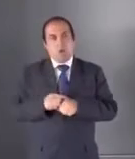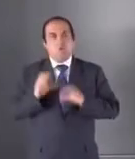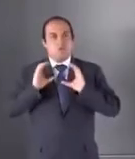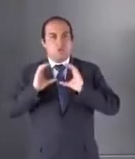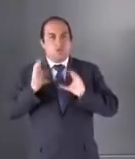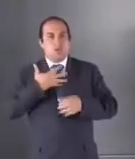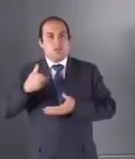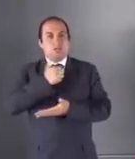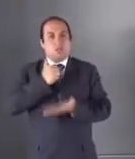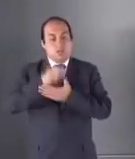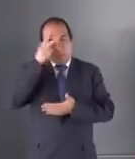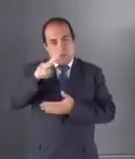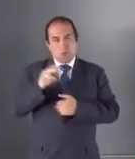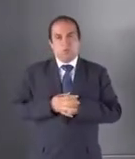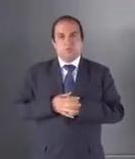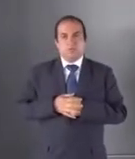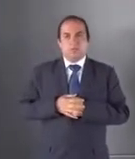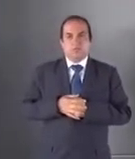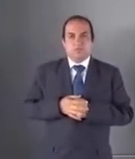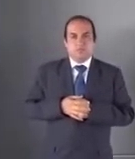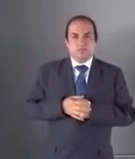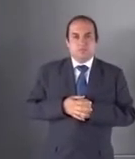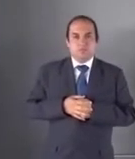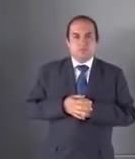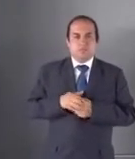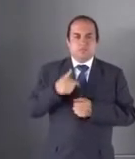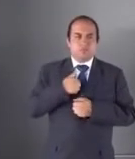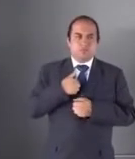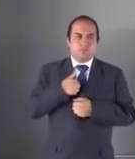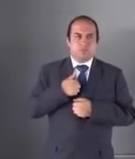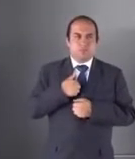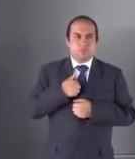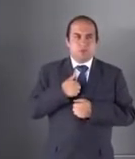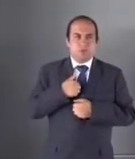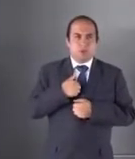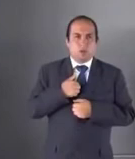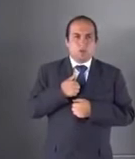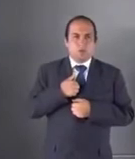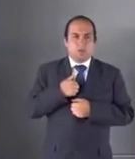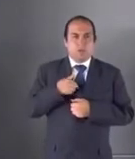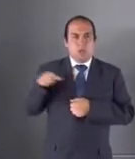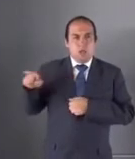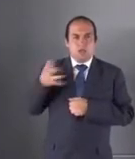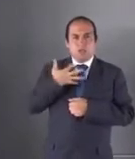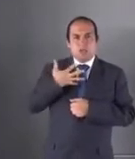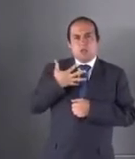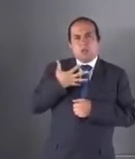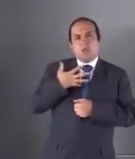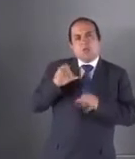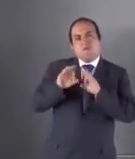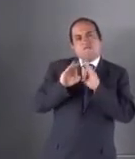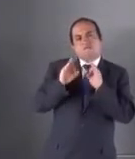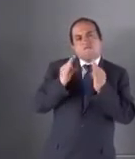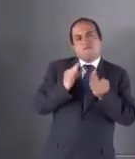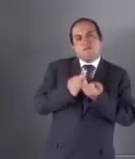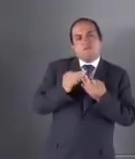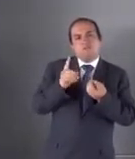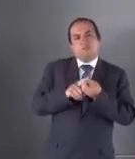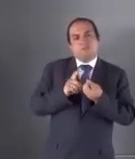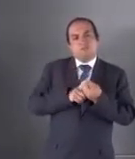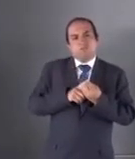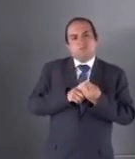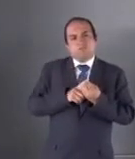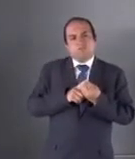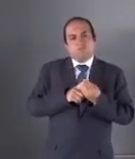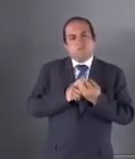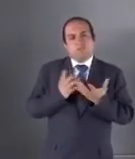Pues no voy a entrar en conflicto con él. Él tiene un estilo en donde